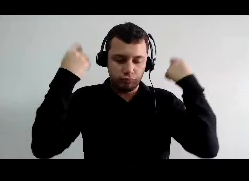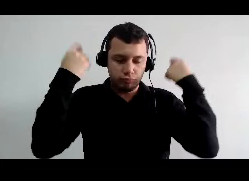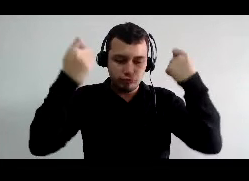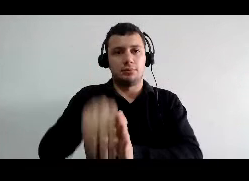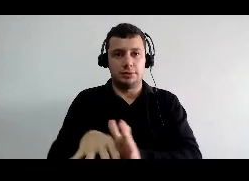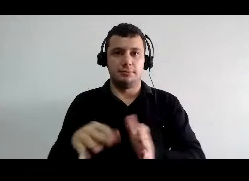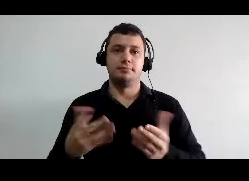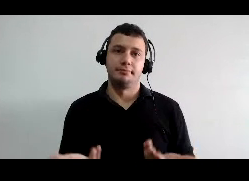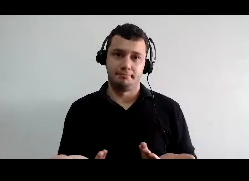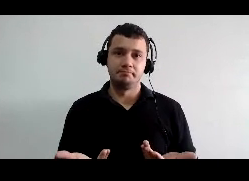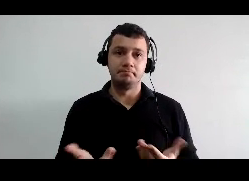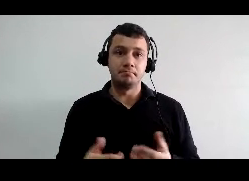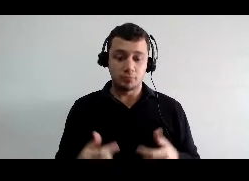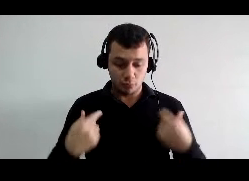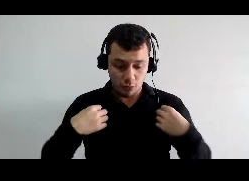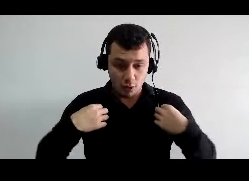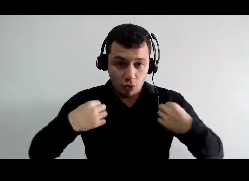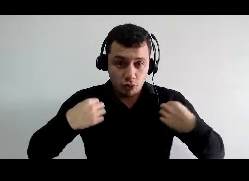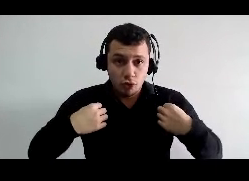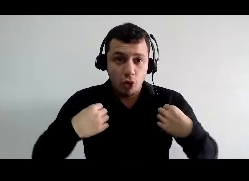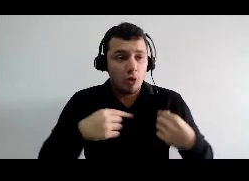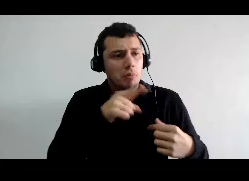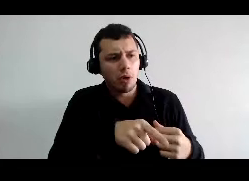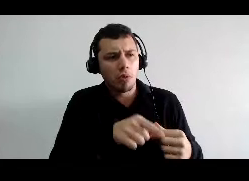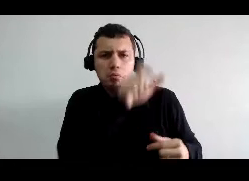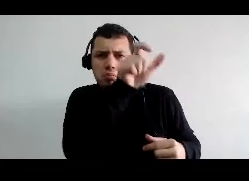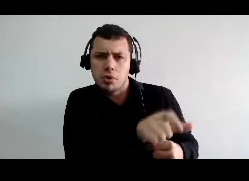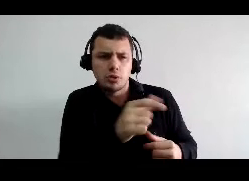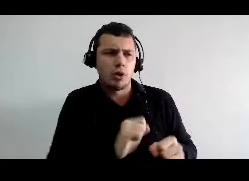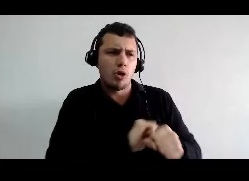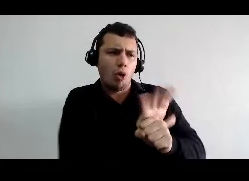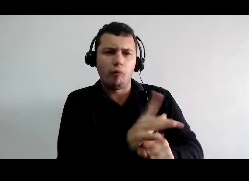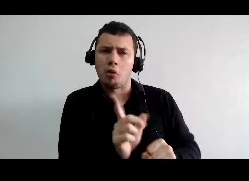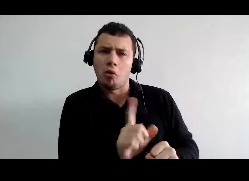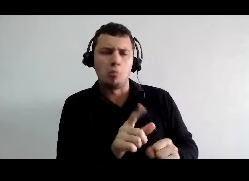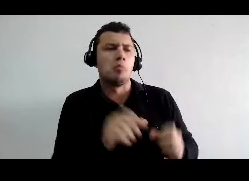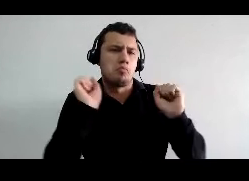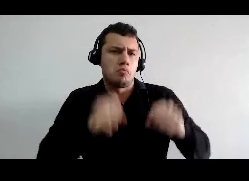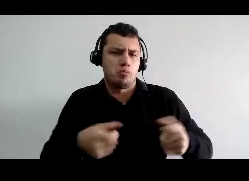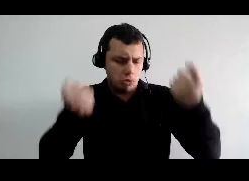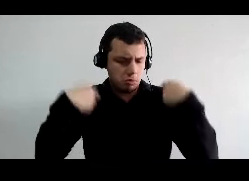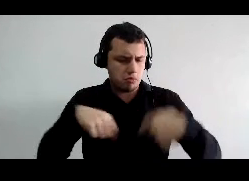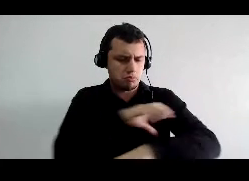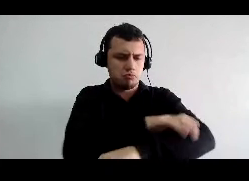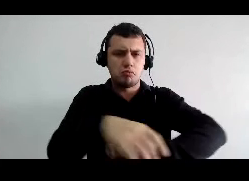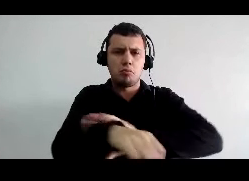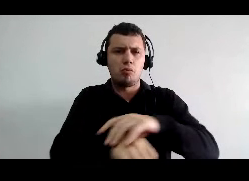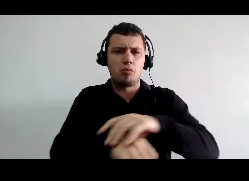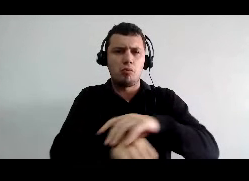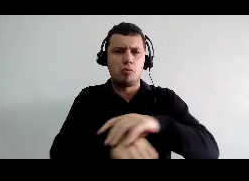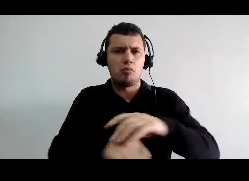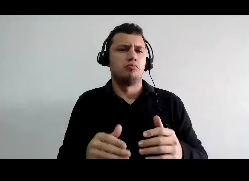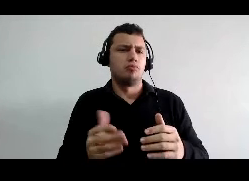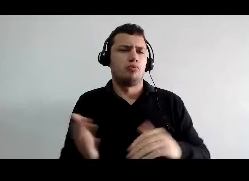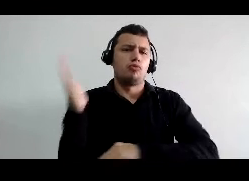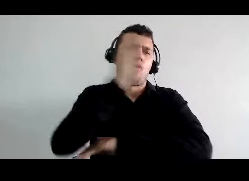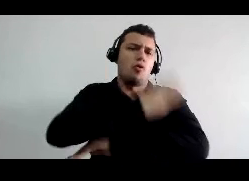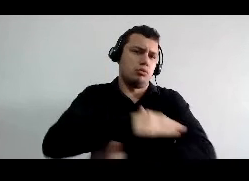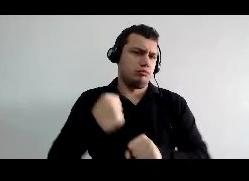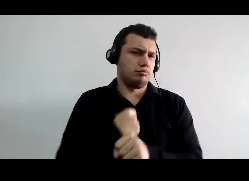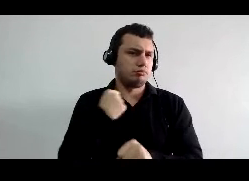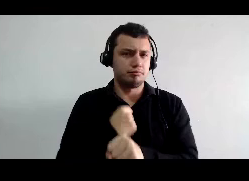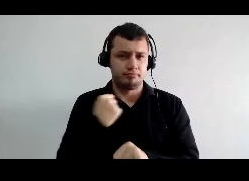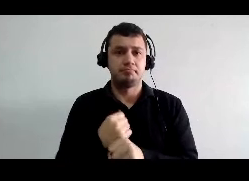eso, esa bata yo la puedo usar durante toda la jornada. Ojo, el elemento de protección personal, el éxito está en